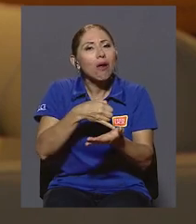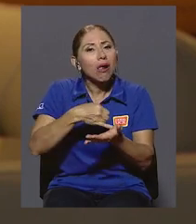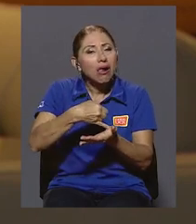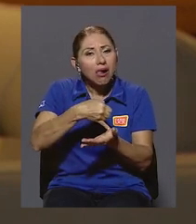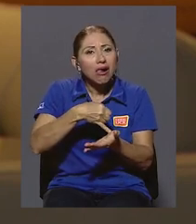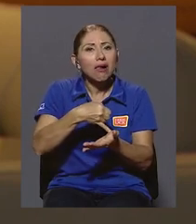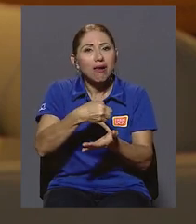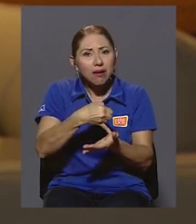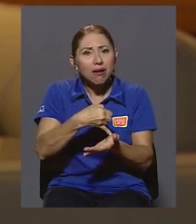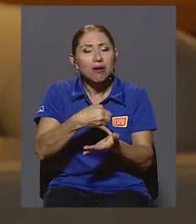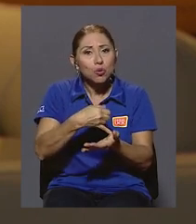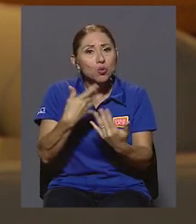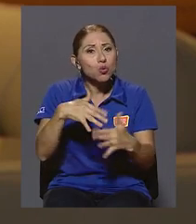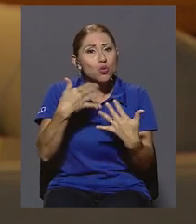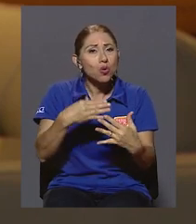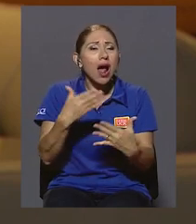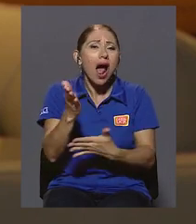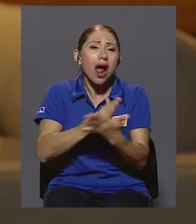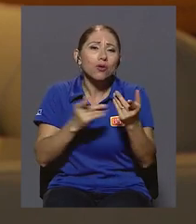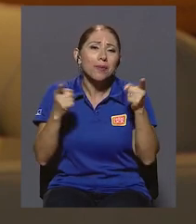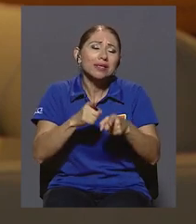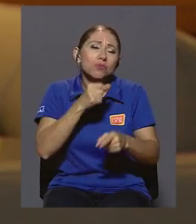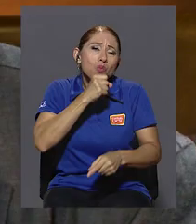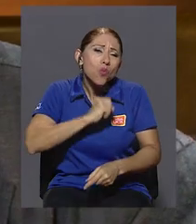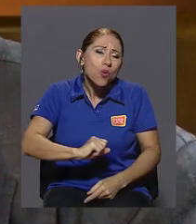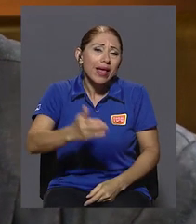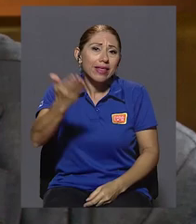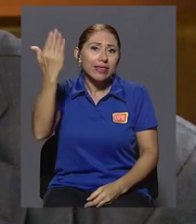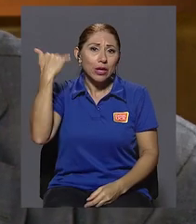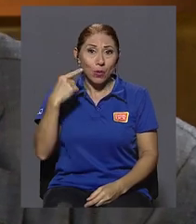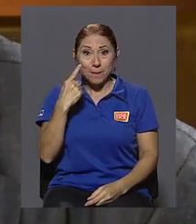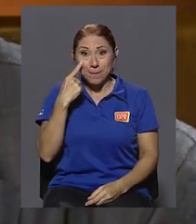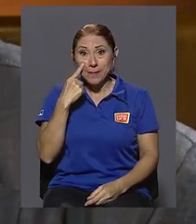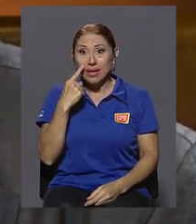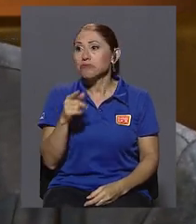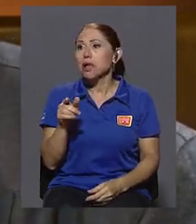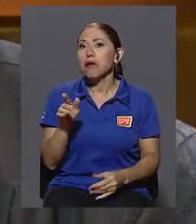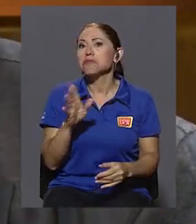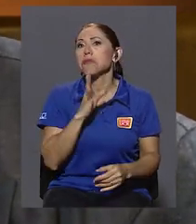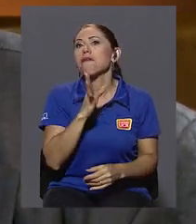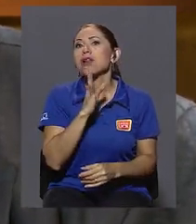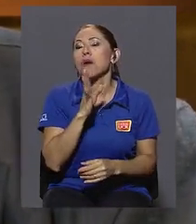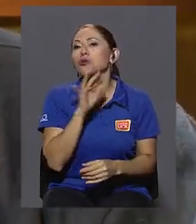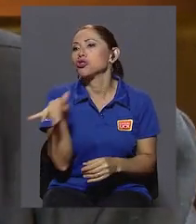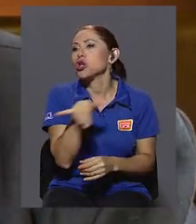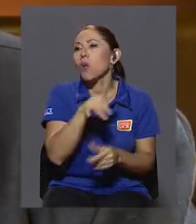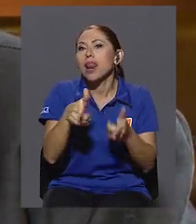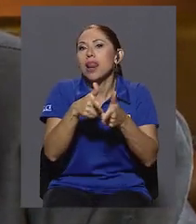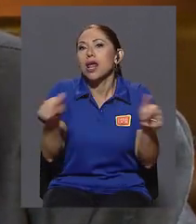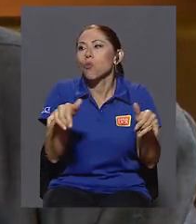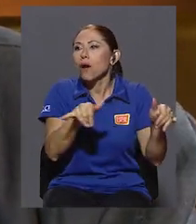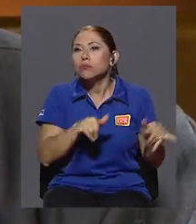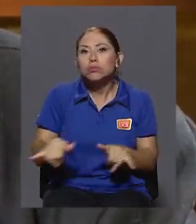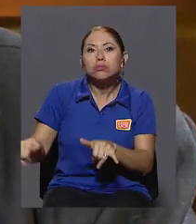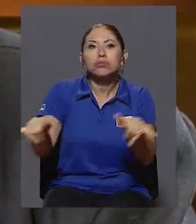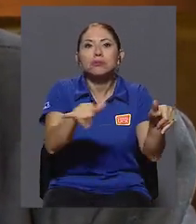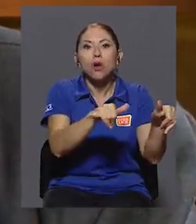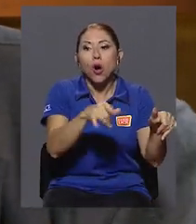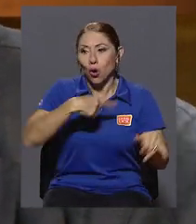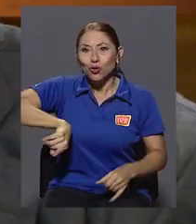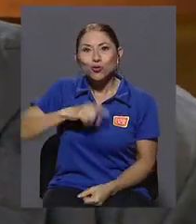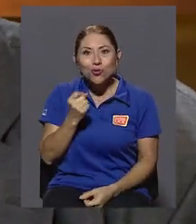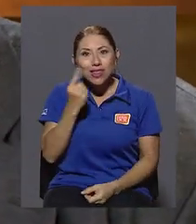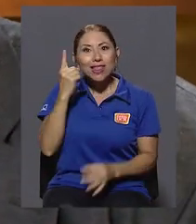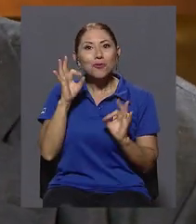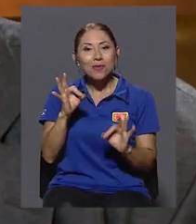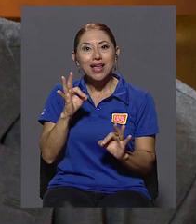deficiencia muy antigua que tiene el sistema. Fíjate que hablamos la misma lengua o nos entendemos muy bien con los que hablan